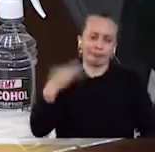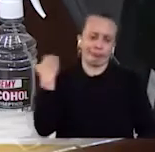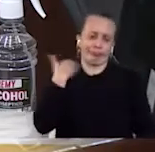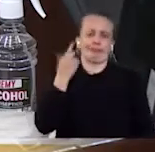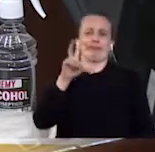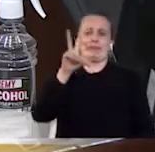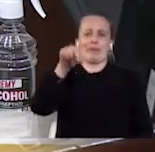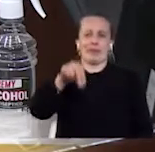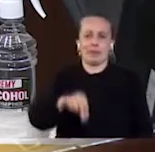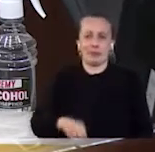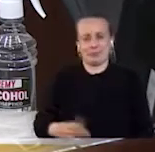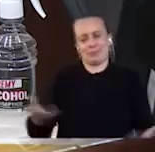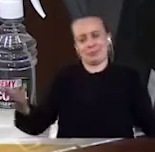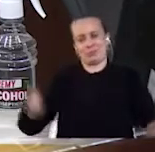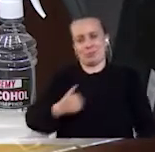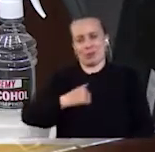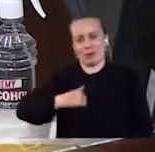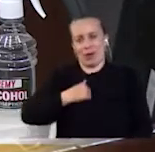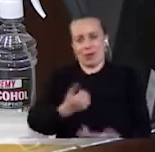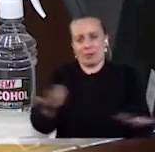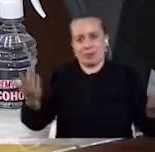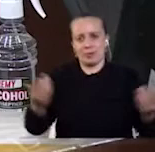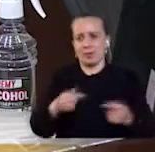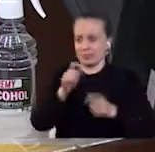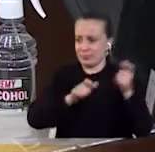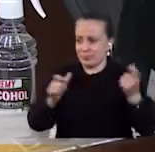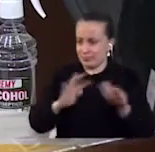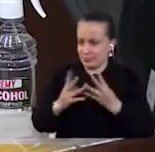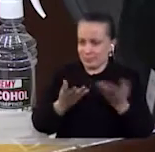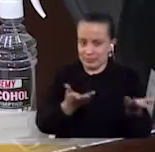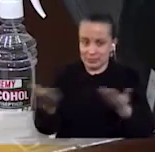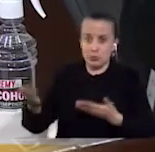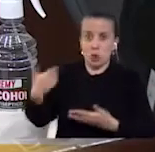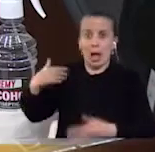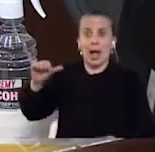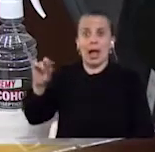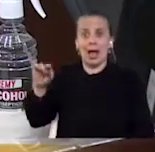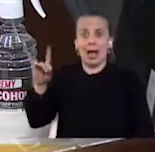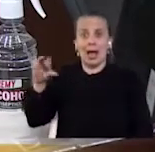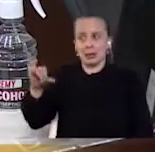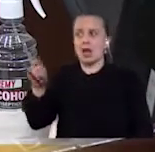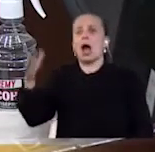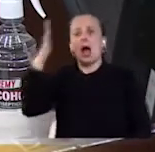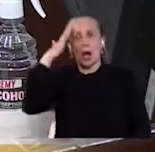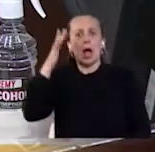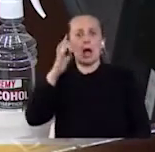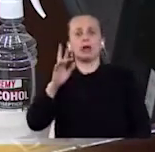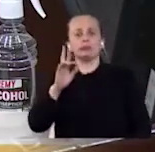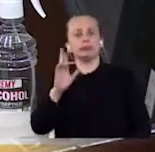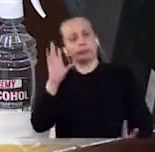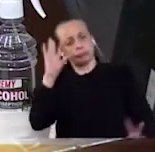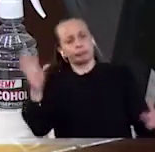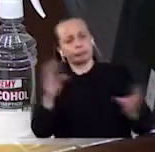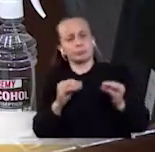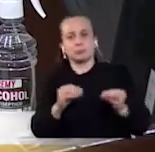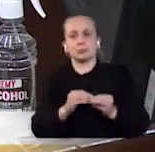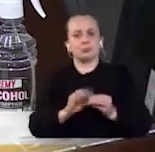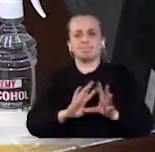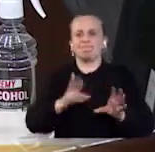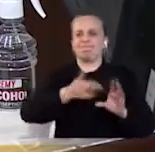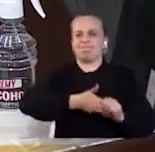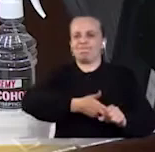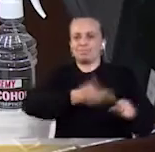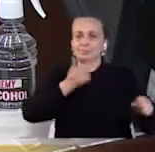Por favor, senadores, es que la ANDI estuvo de acuerdo en renunciar